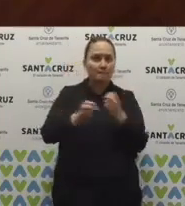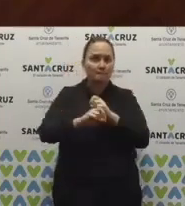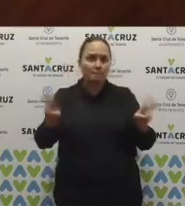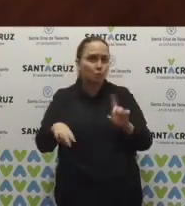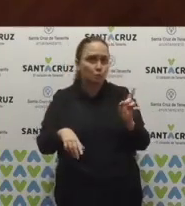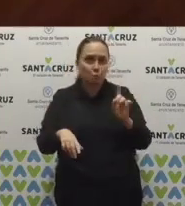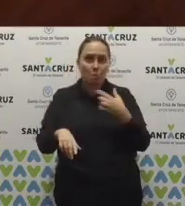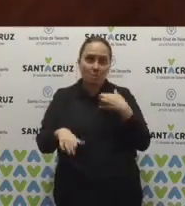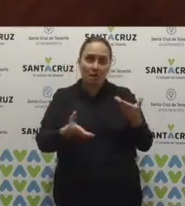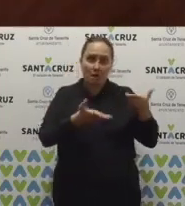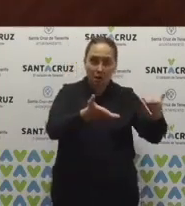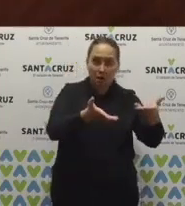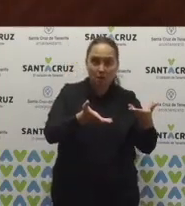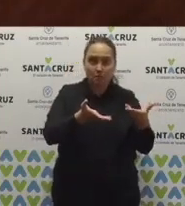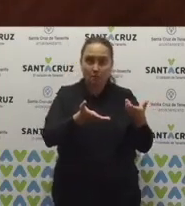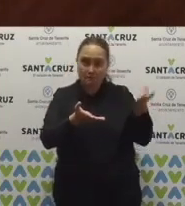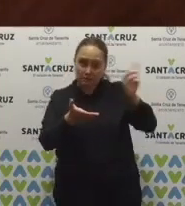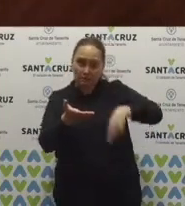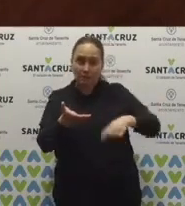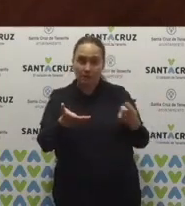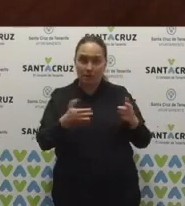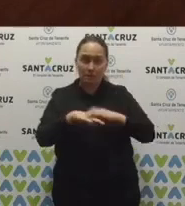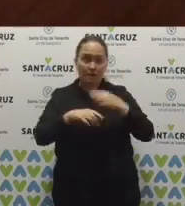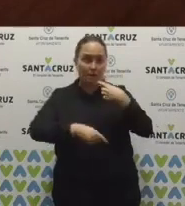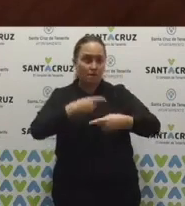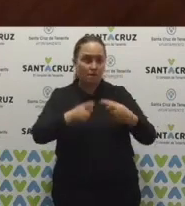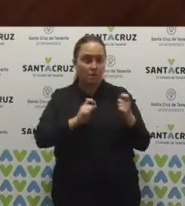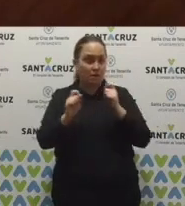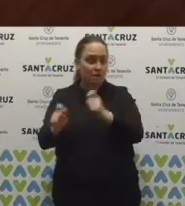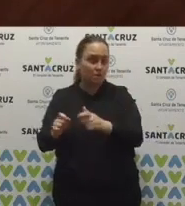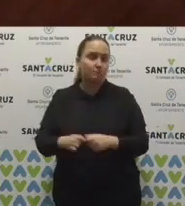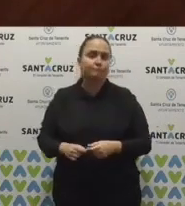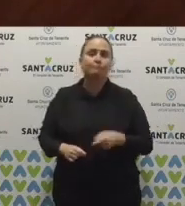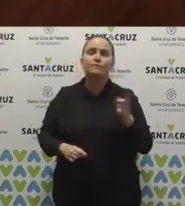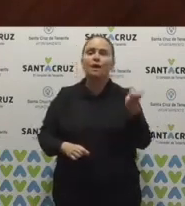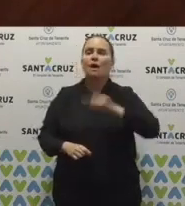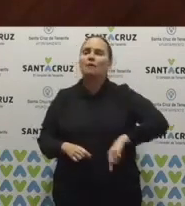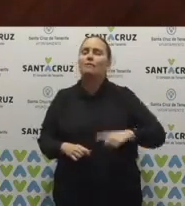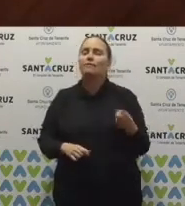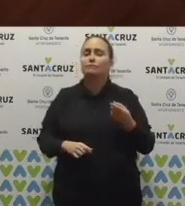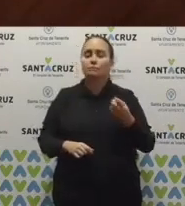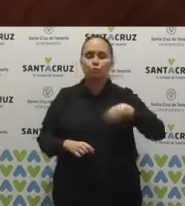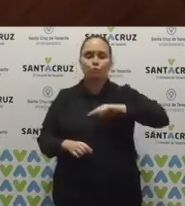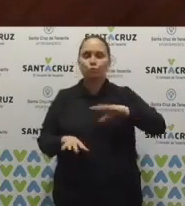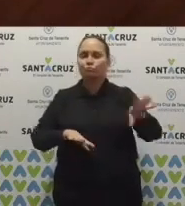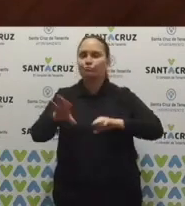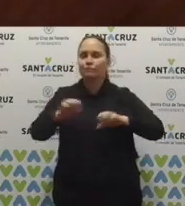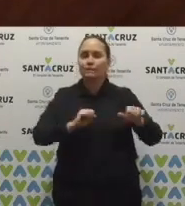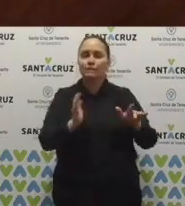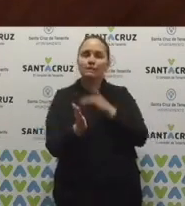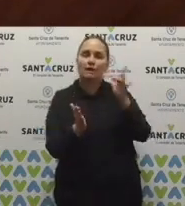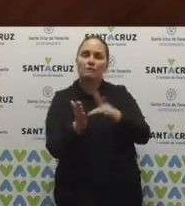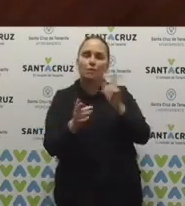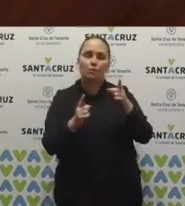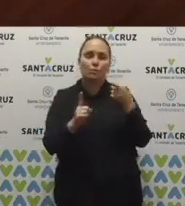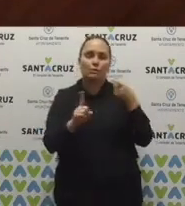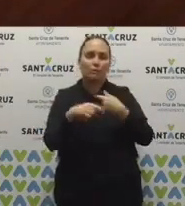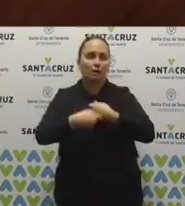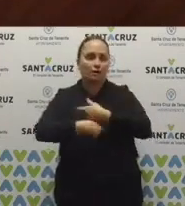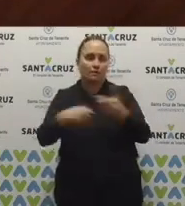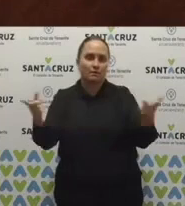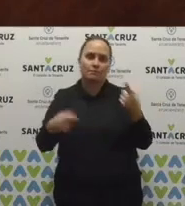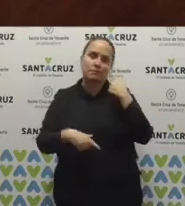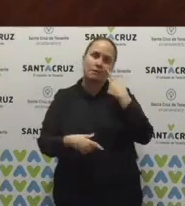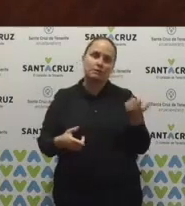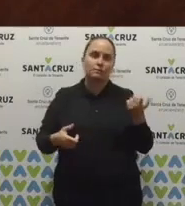puede estar viviendo estas familias usted habla de adquirir tablet por parte para poder repartir miren si nosotros nos